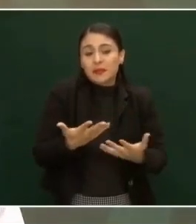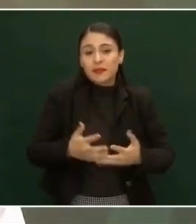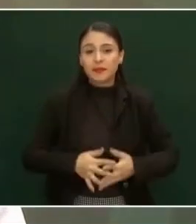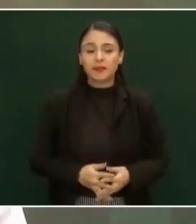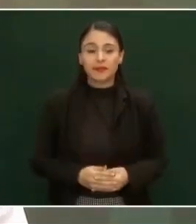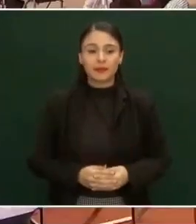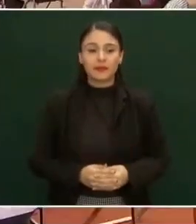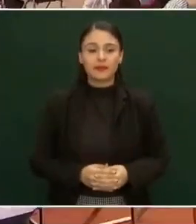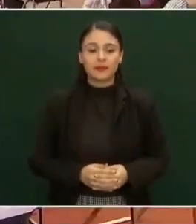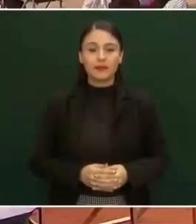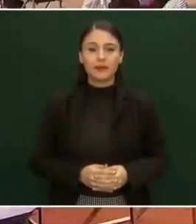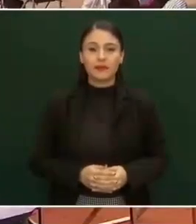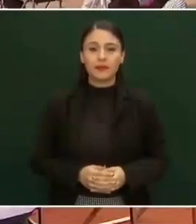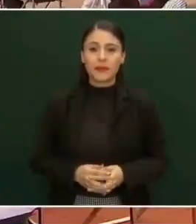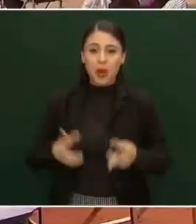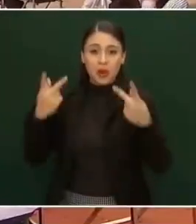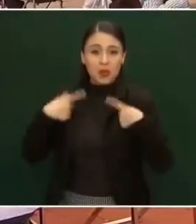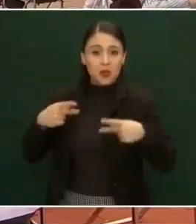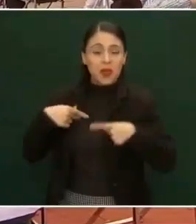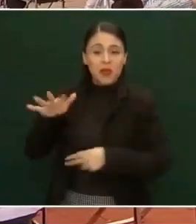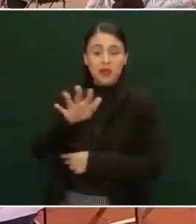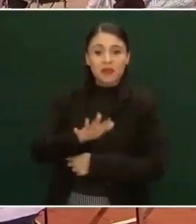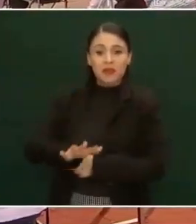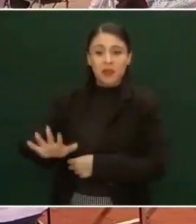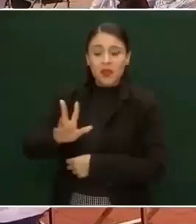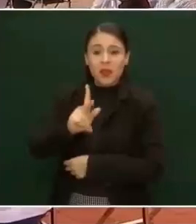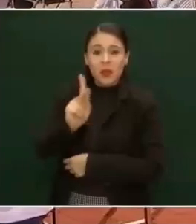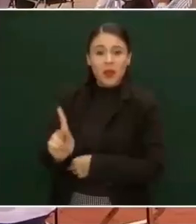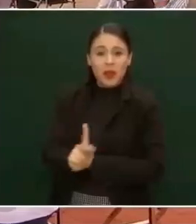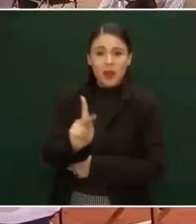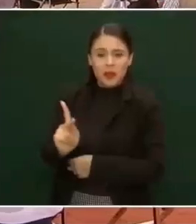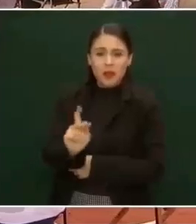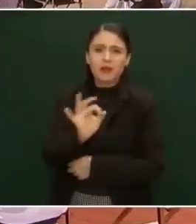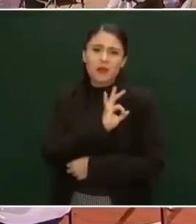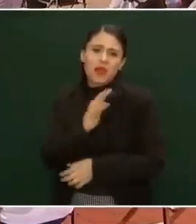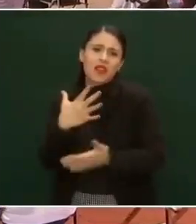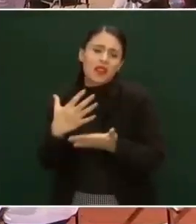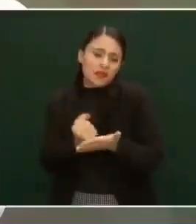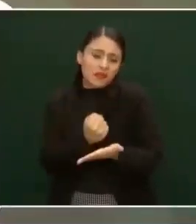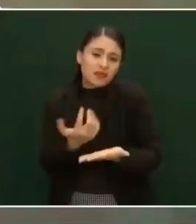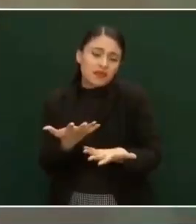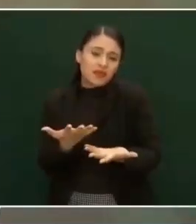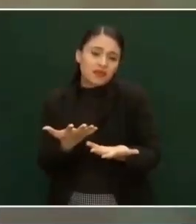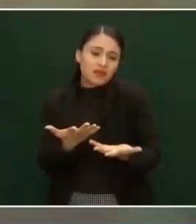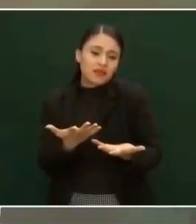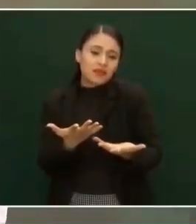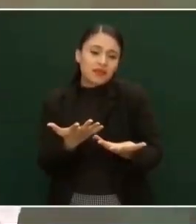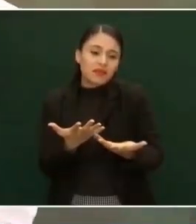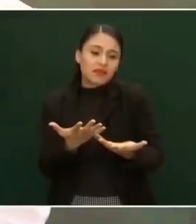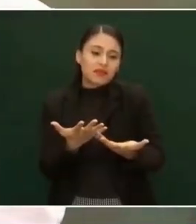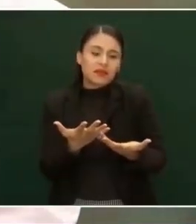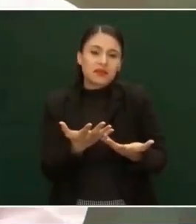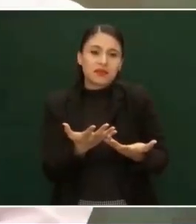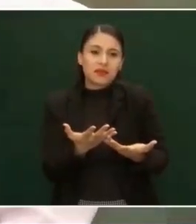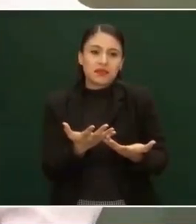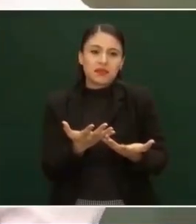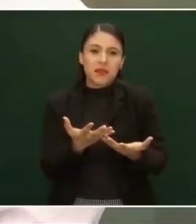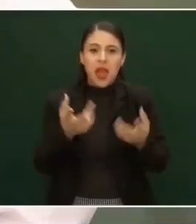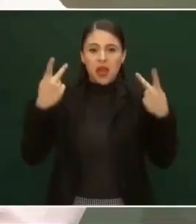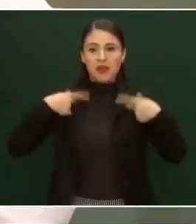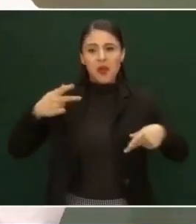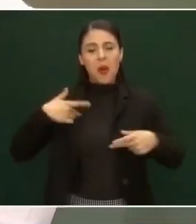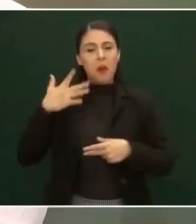los pueblos pueden ganar los de las élites